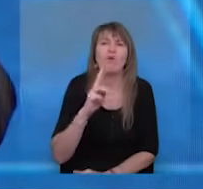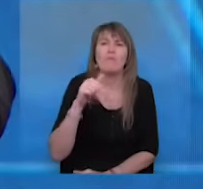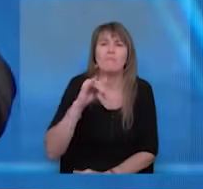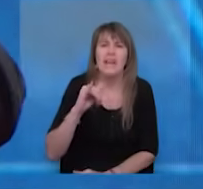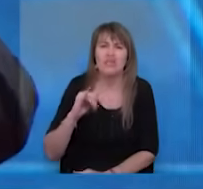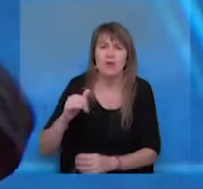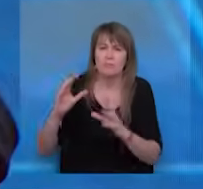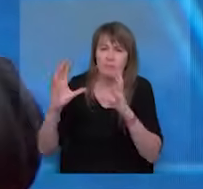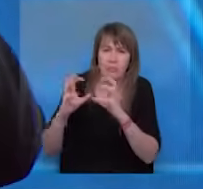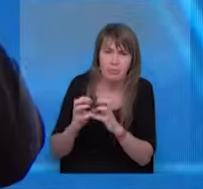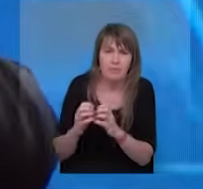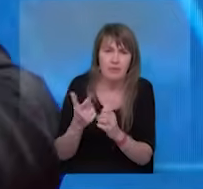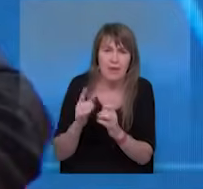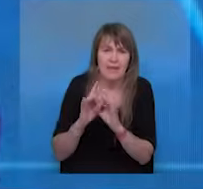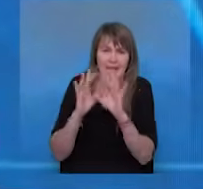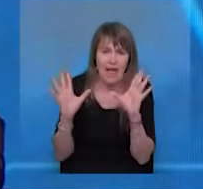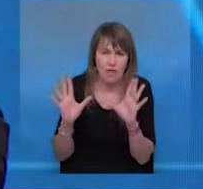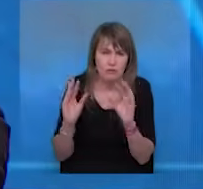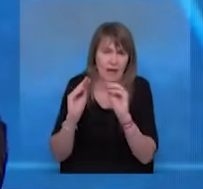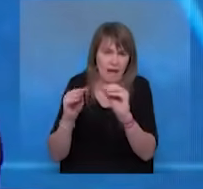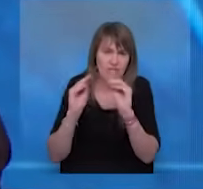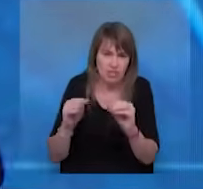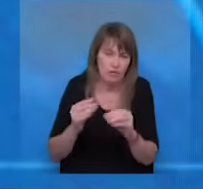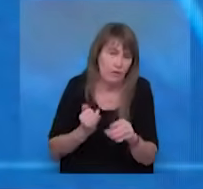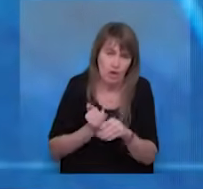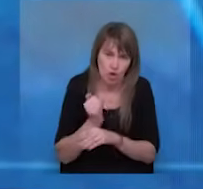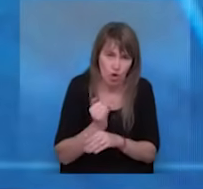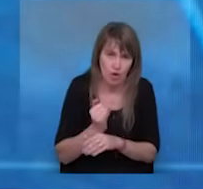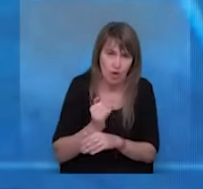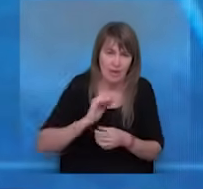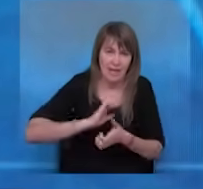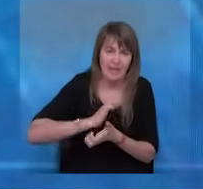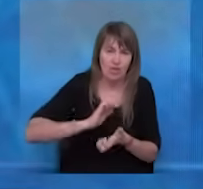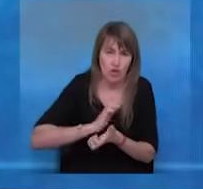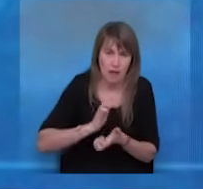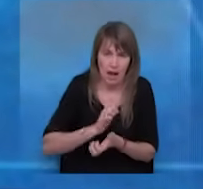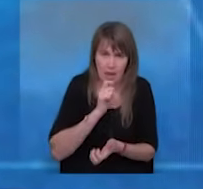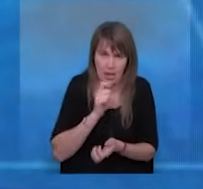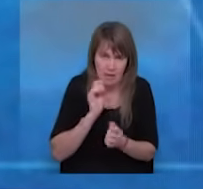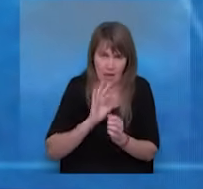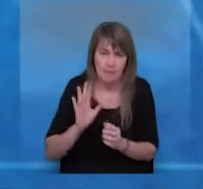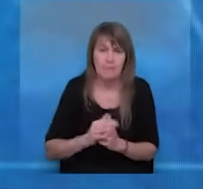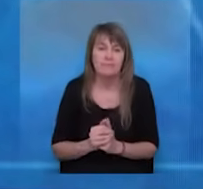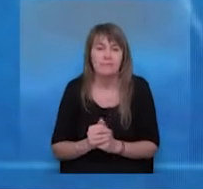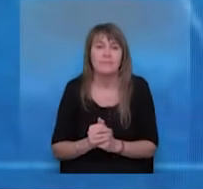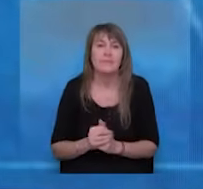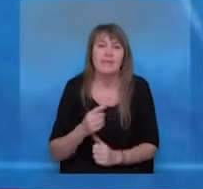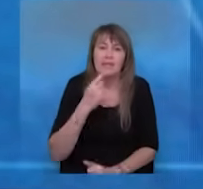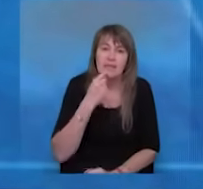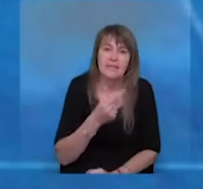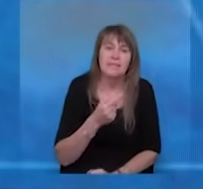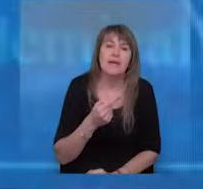intensidad o Claridad solamente para decirle al señor editorialista del diario del país pero empieza dice por